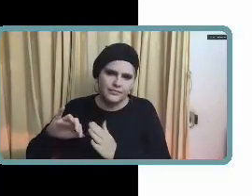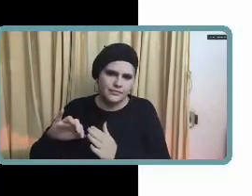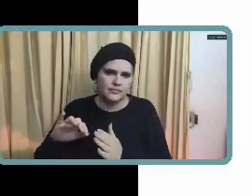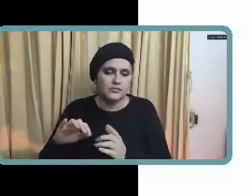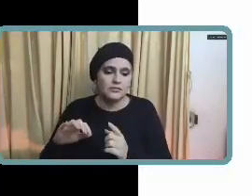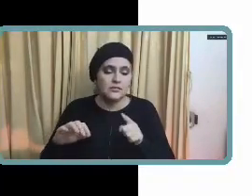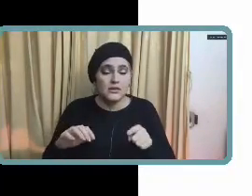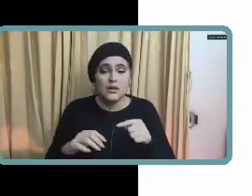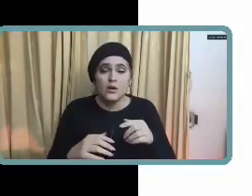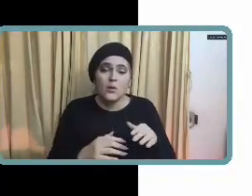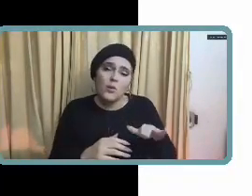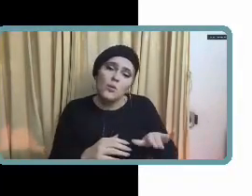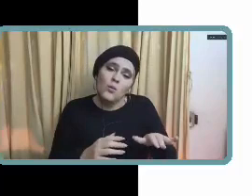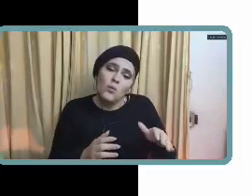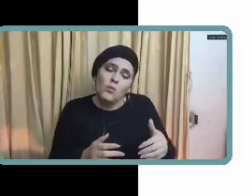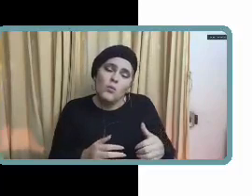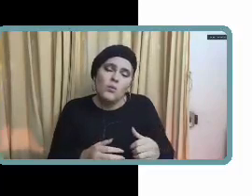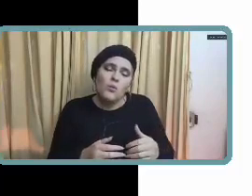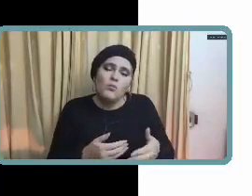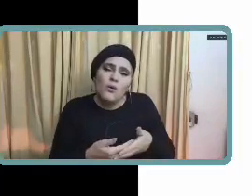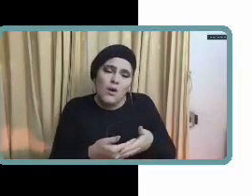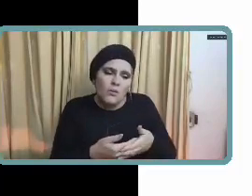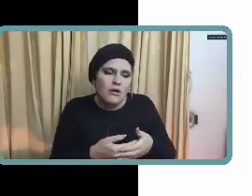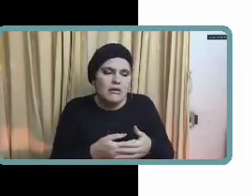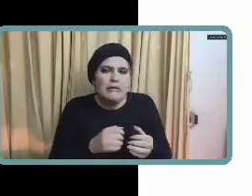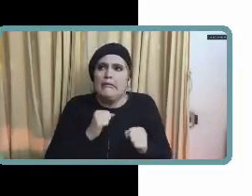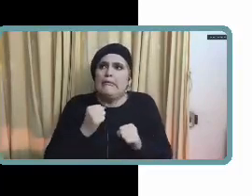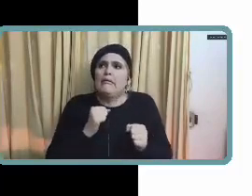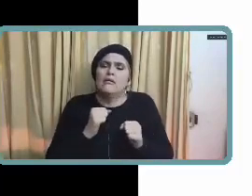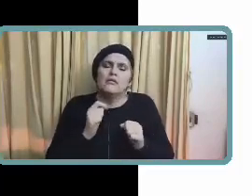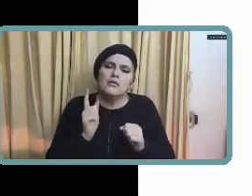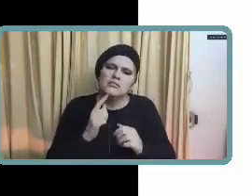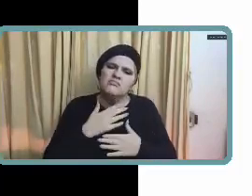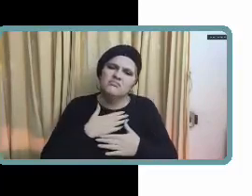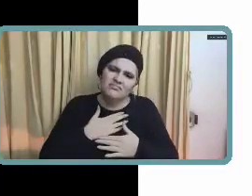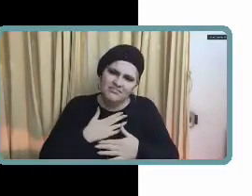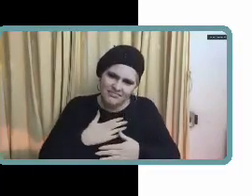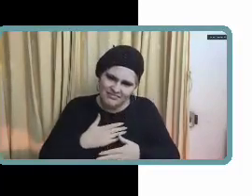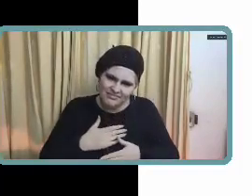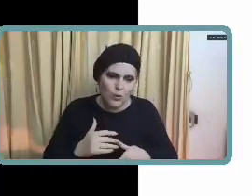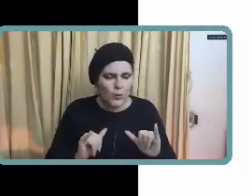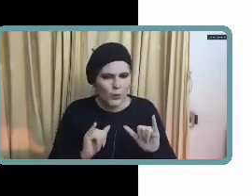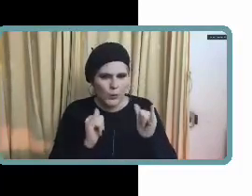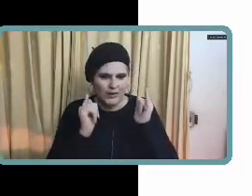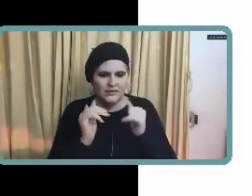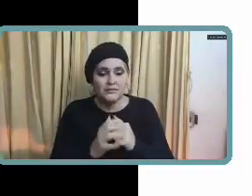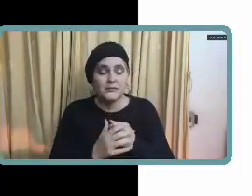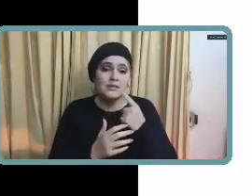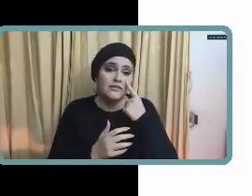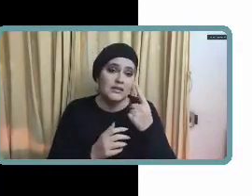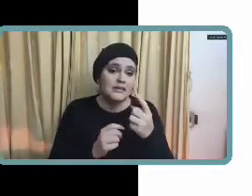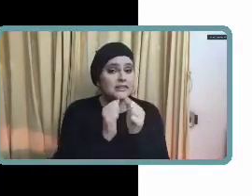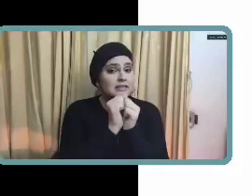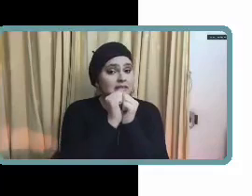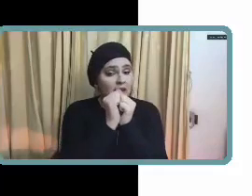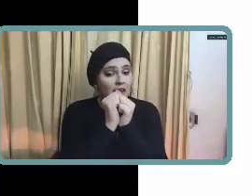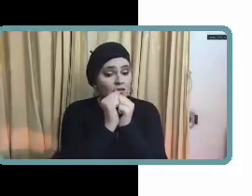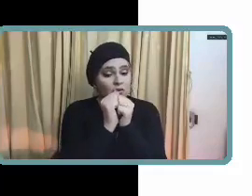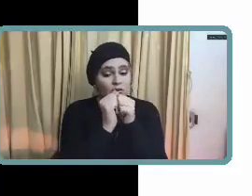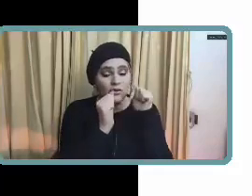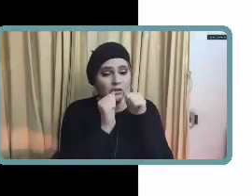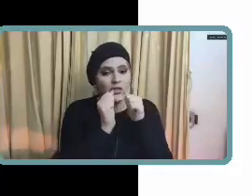temprana. Y la otra cosa importante que tenemos que tener en cuenta es que el desarrollo cerebral termina entre los 18 y los 20